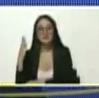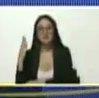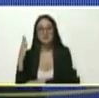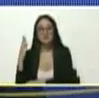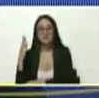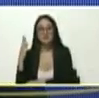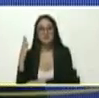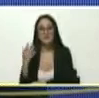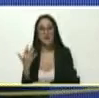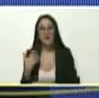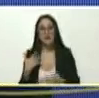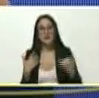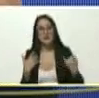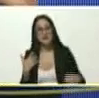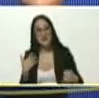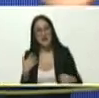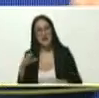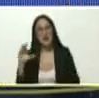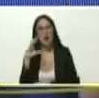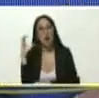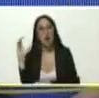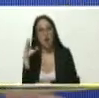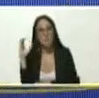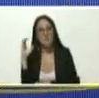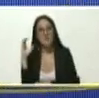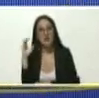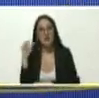Aquí a nuestra izquierda, Colombia y